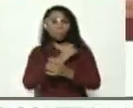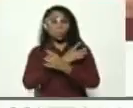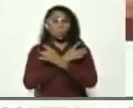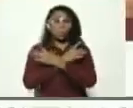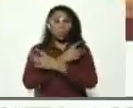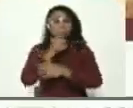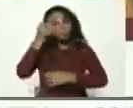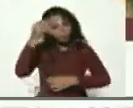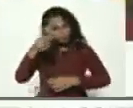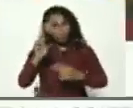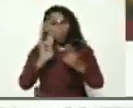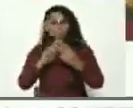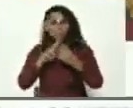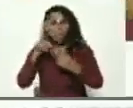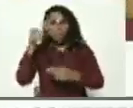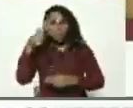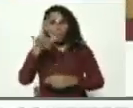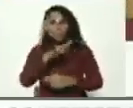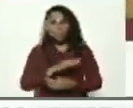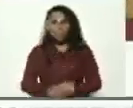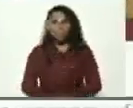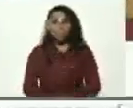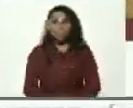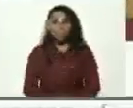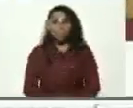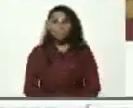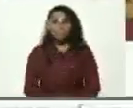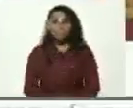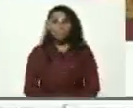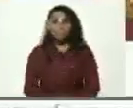que conocí a su pueblo.